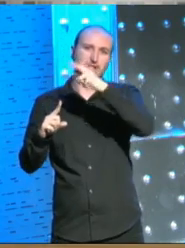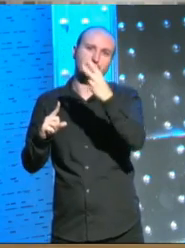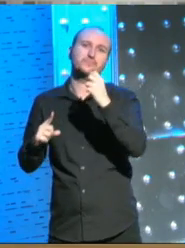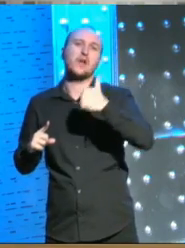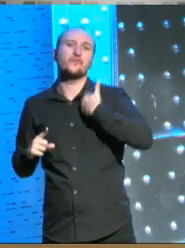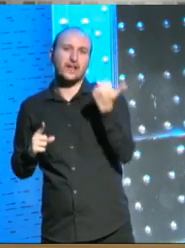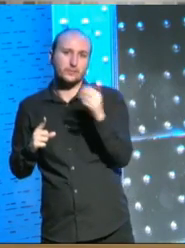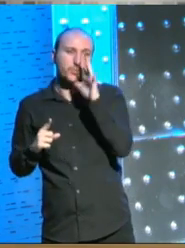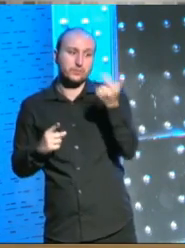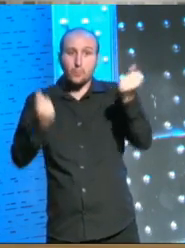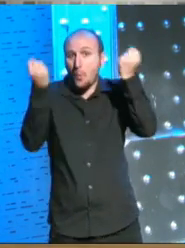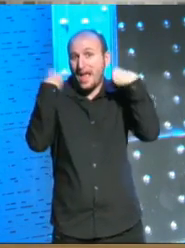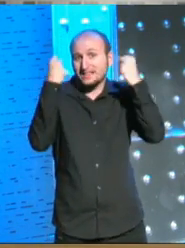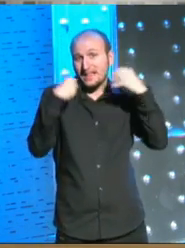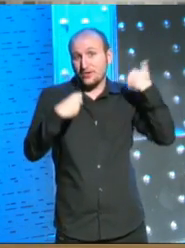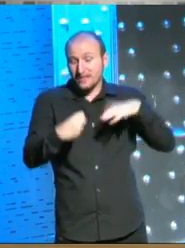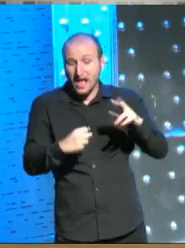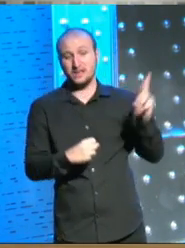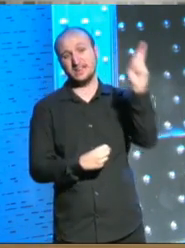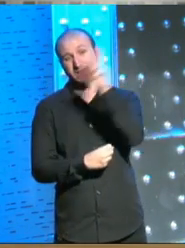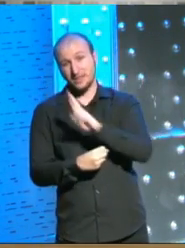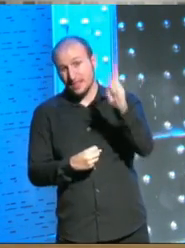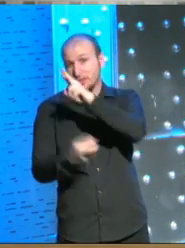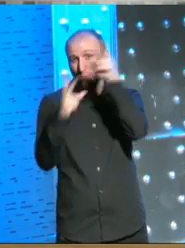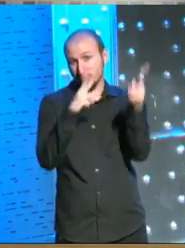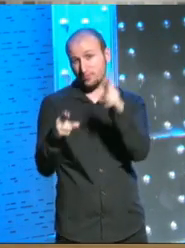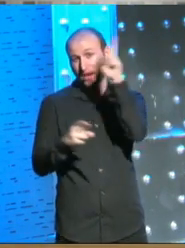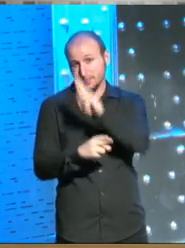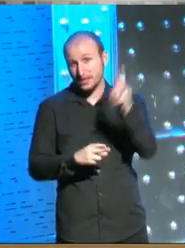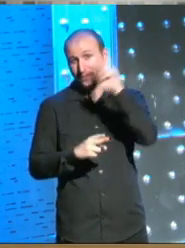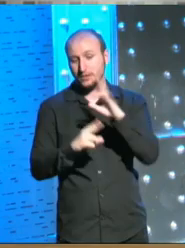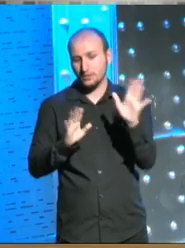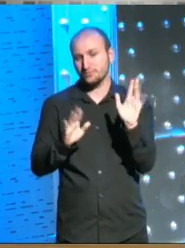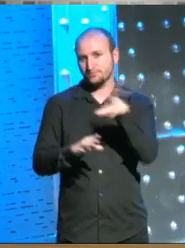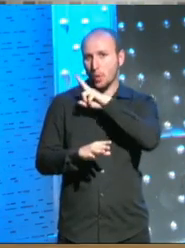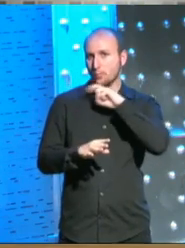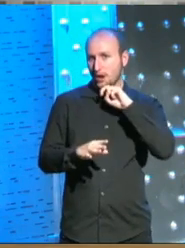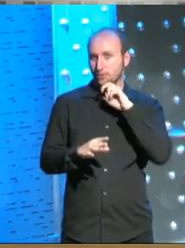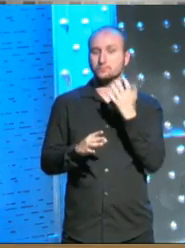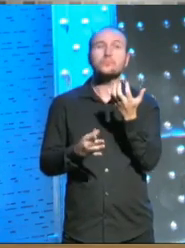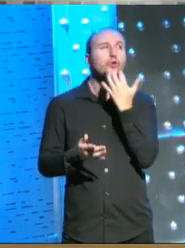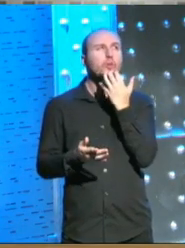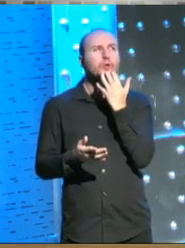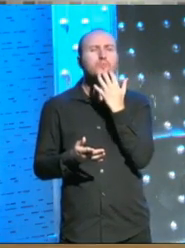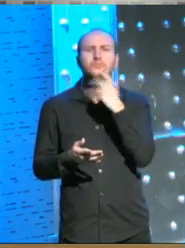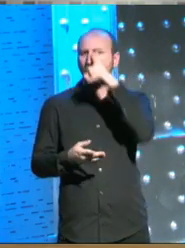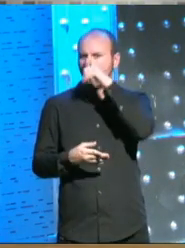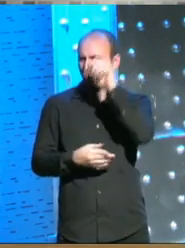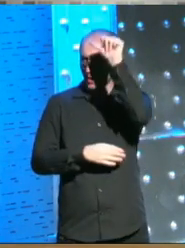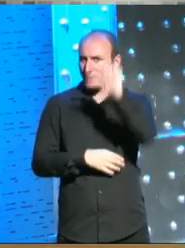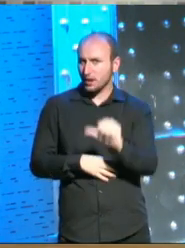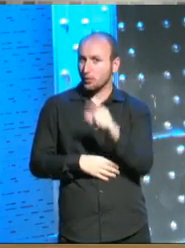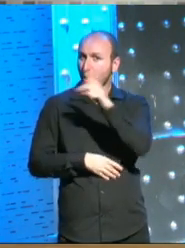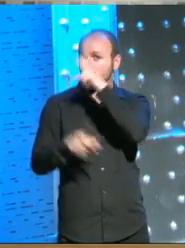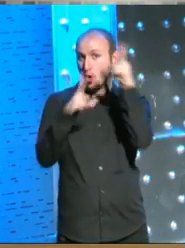porque está ensayado, repetido, pero en fin, Las Urdes tienen valor. Por ejemplo, no sé si se recuerda la película, hay una escena